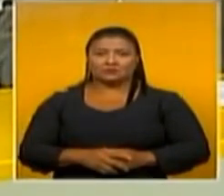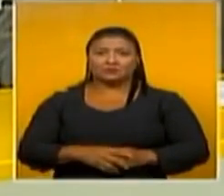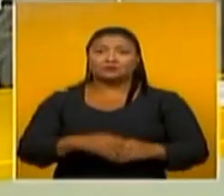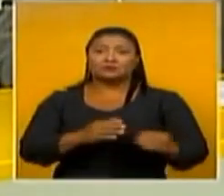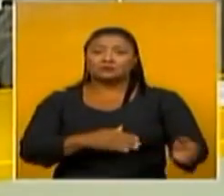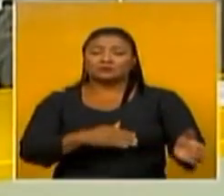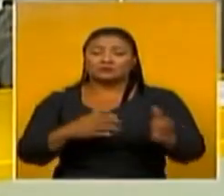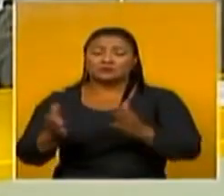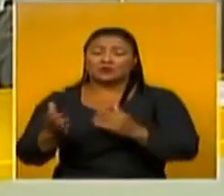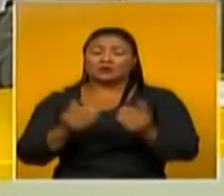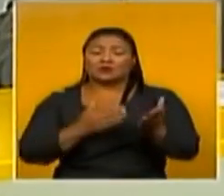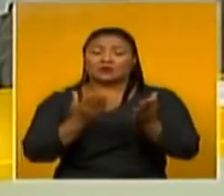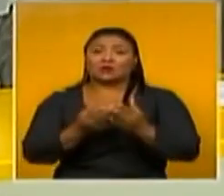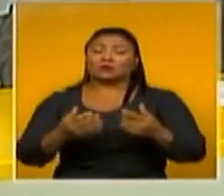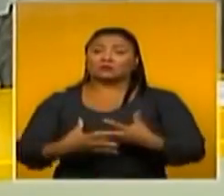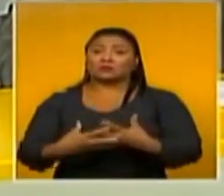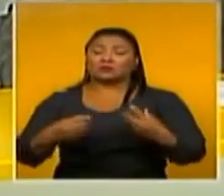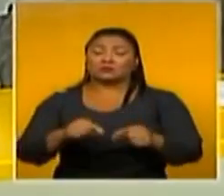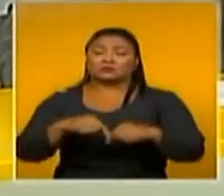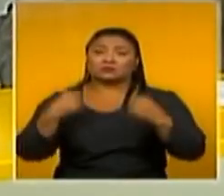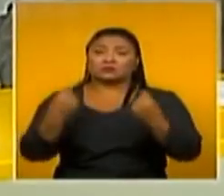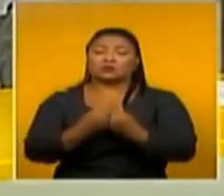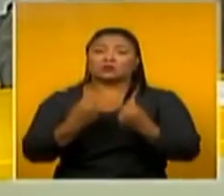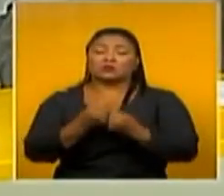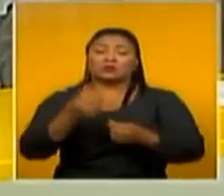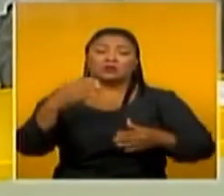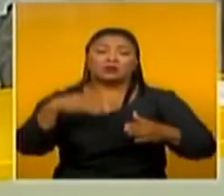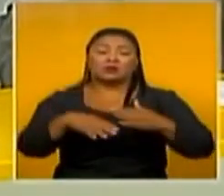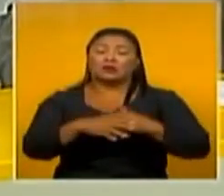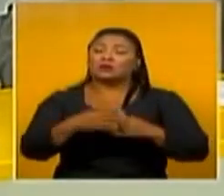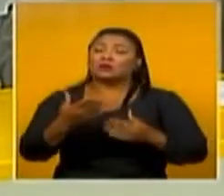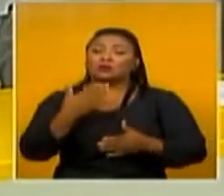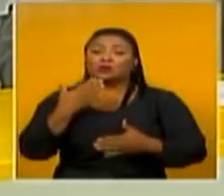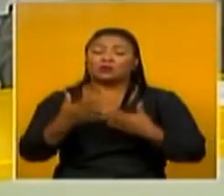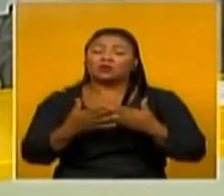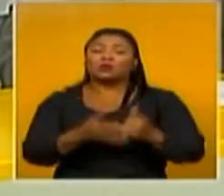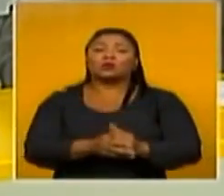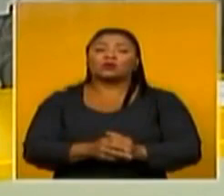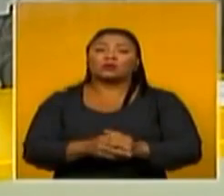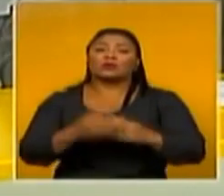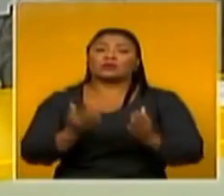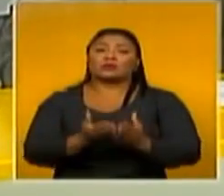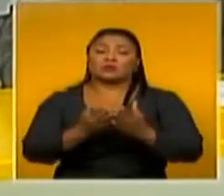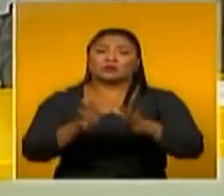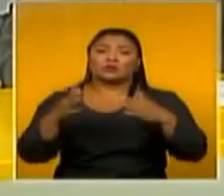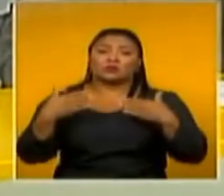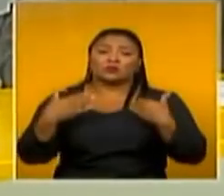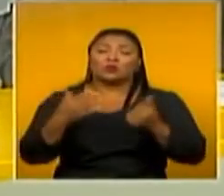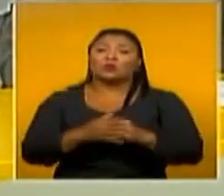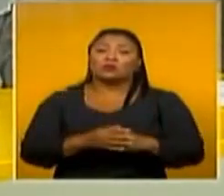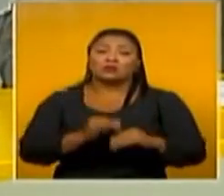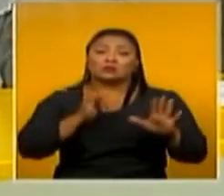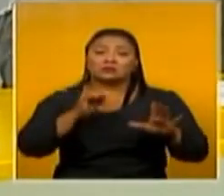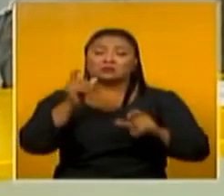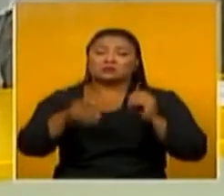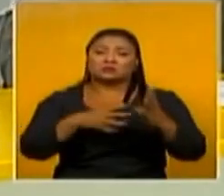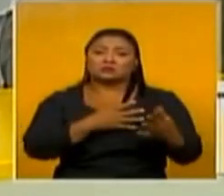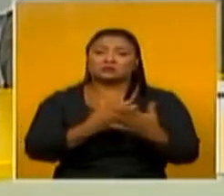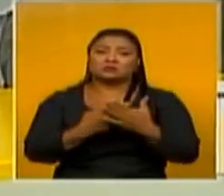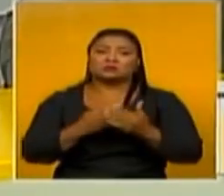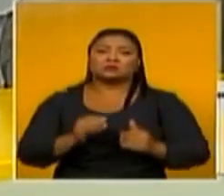La aduana desarticula banda que operaba desde el interior de un depósito temporal del puerto de Guayaquil. Hay 7 detenidos.